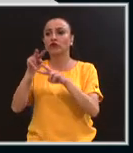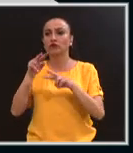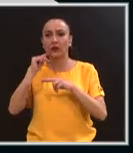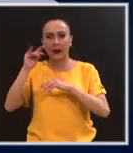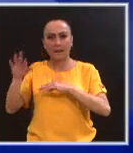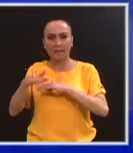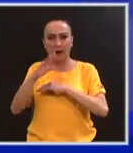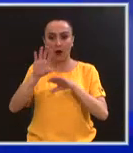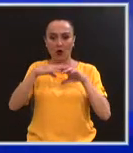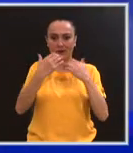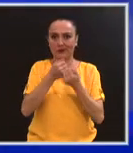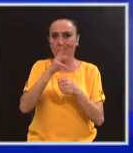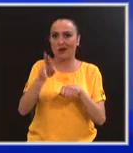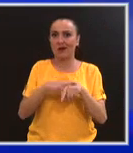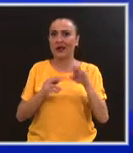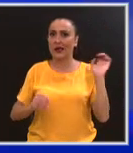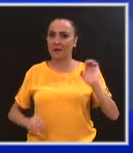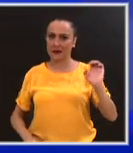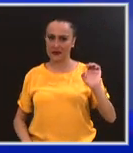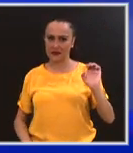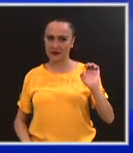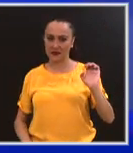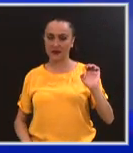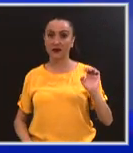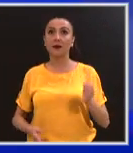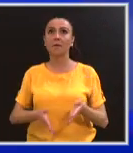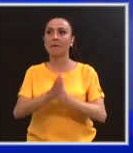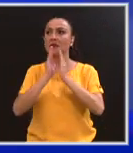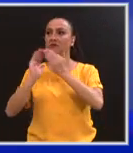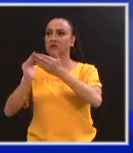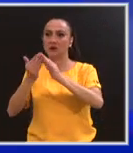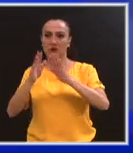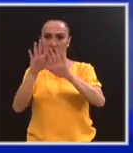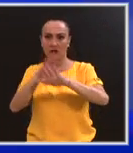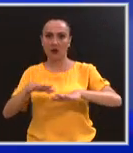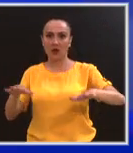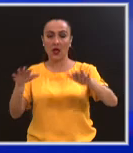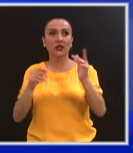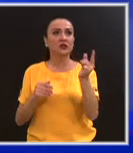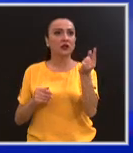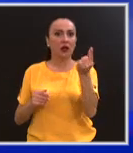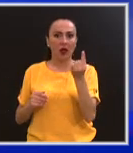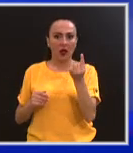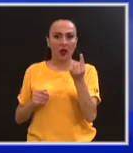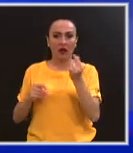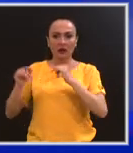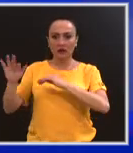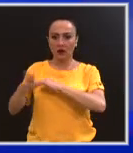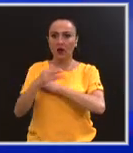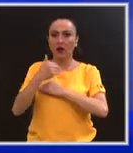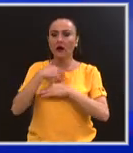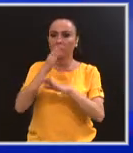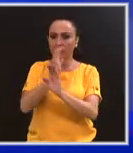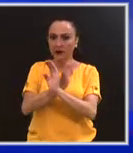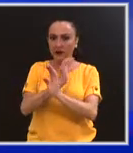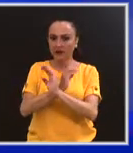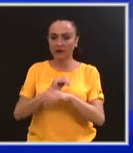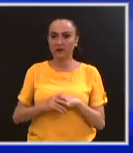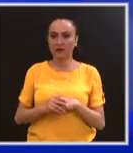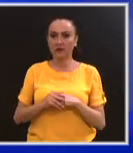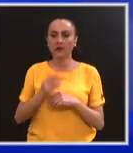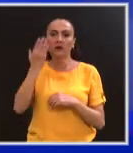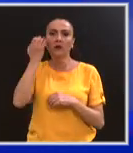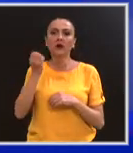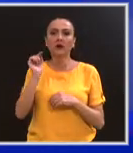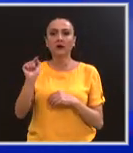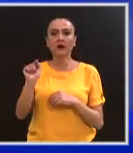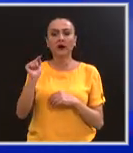Nacional de emergencias ha pedido a las comunidades que viven cerca de las costas tener precaución debido